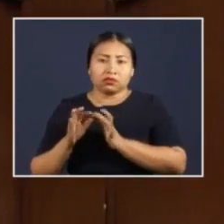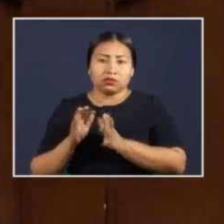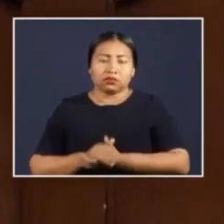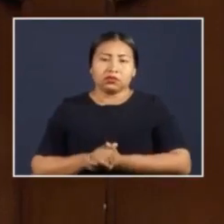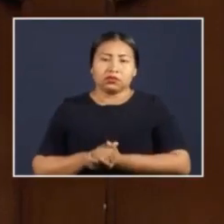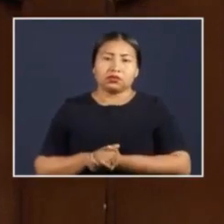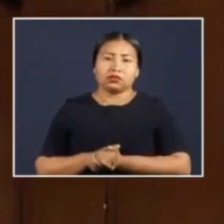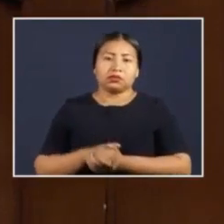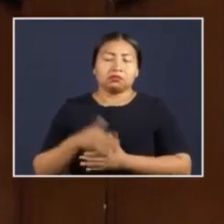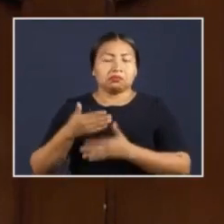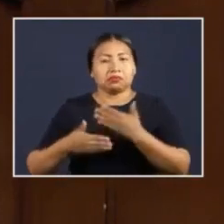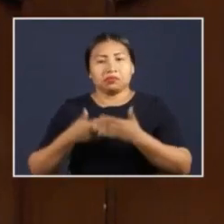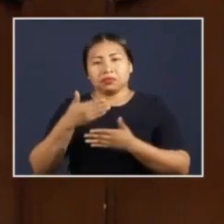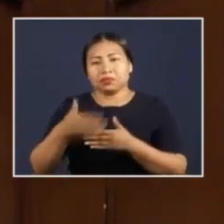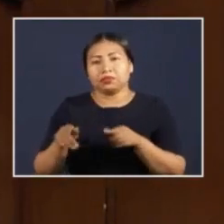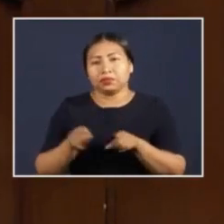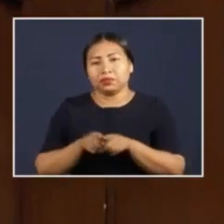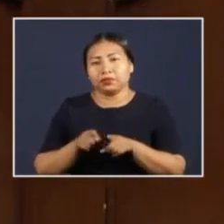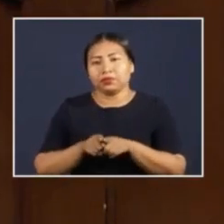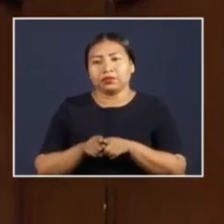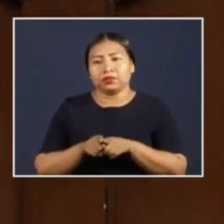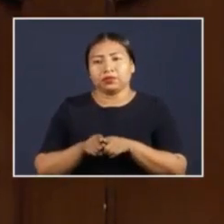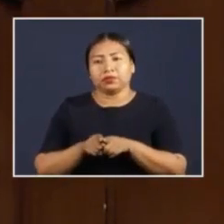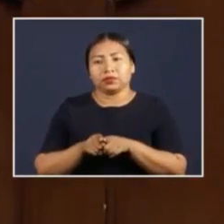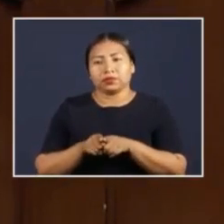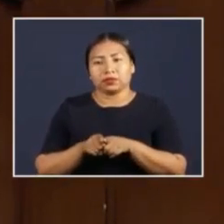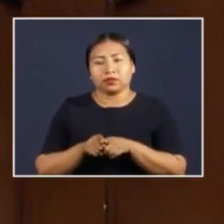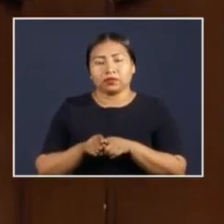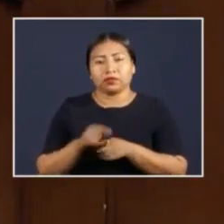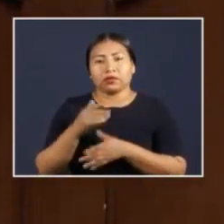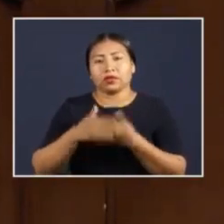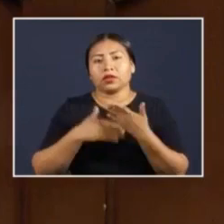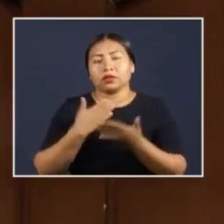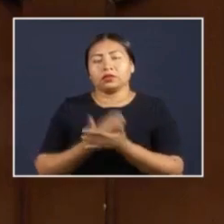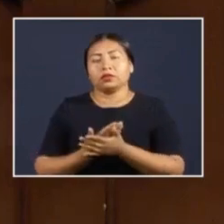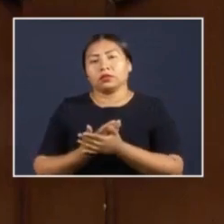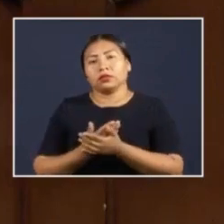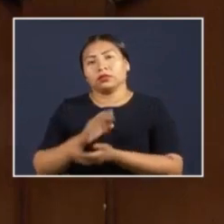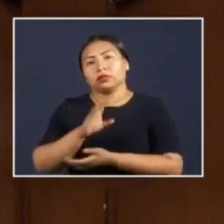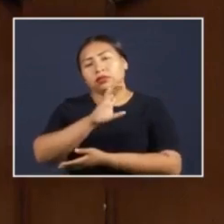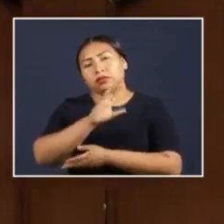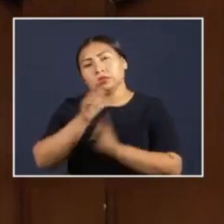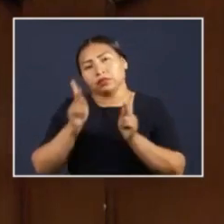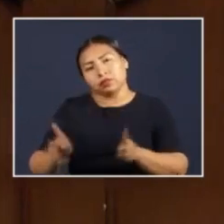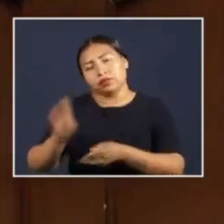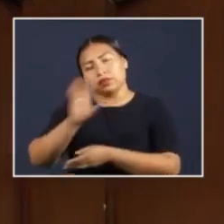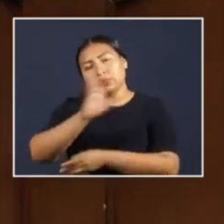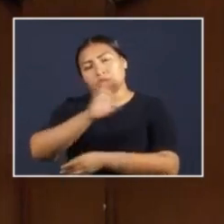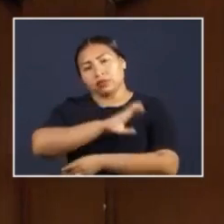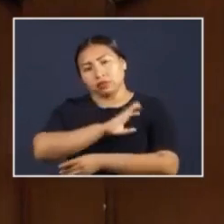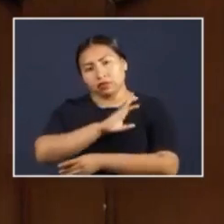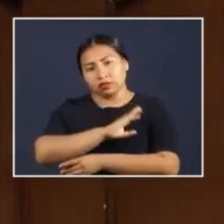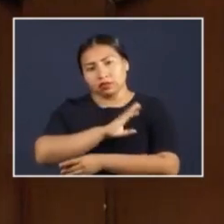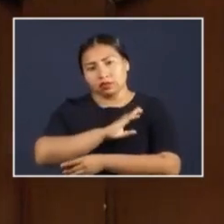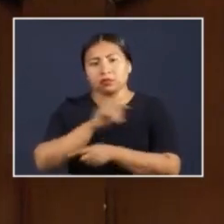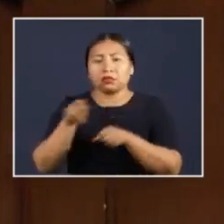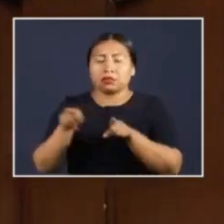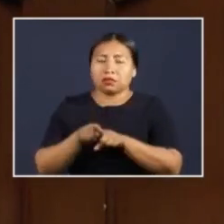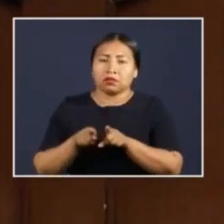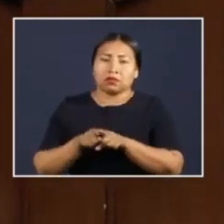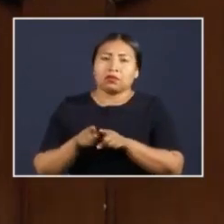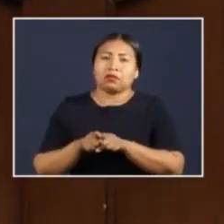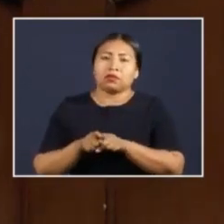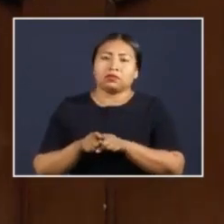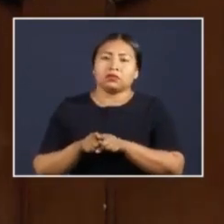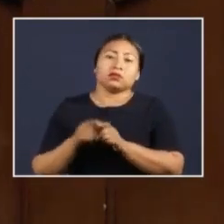pasarán a formar parte de este estamento inicialmente todas las unidades de la policía nacional que hasta ahora estaban en los centros